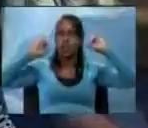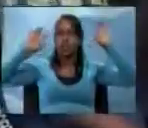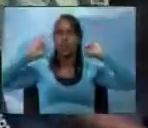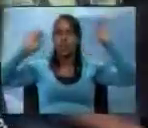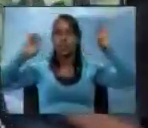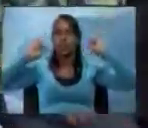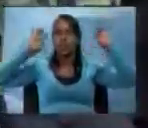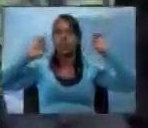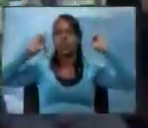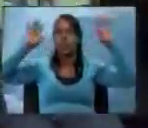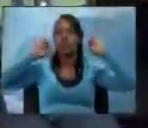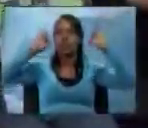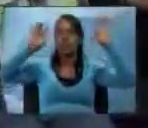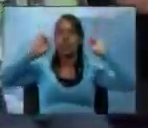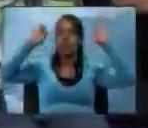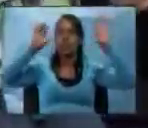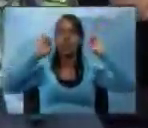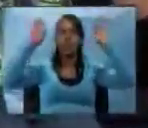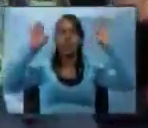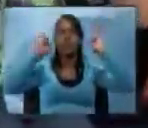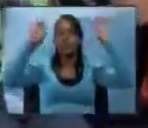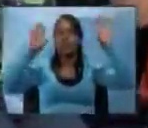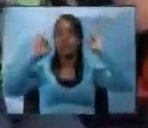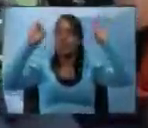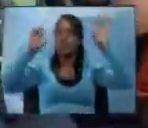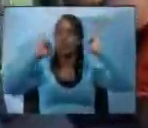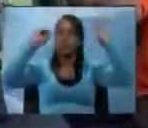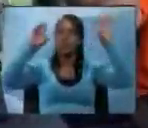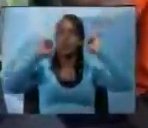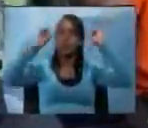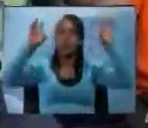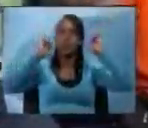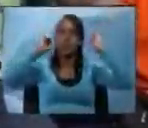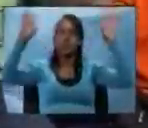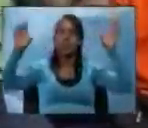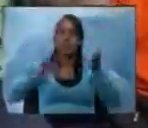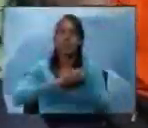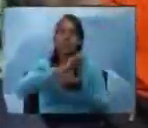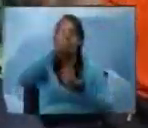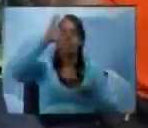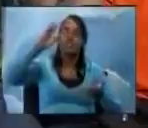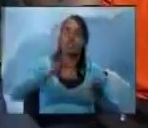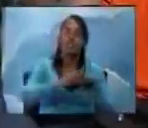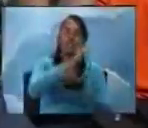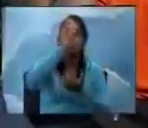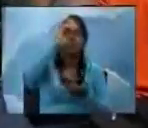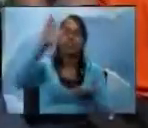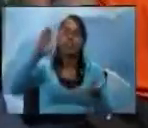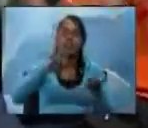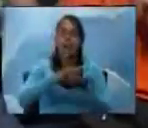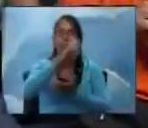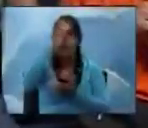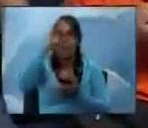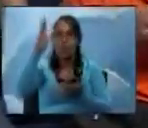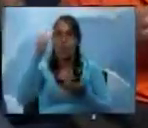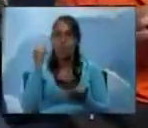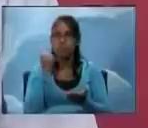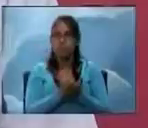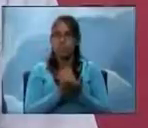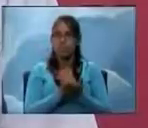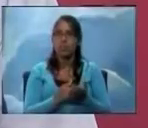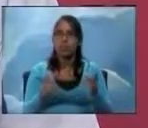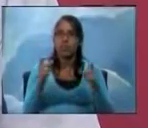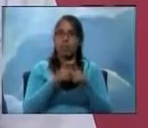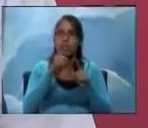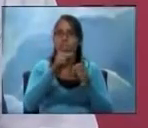¡Gloria a Dios! ¡Gloria a Dios! ¡Gloria a Dios! ¡Gloria a Dios! ¡Gloria a Dios! ¡Gloria a Dios! La palabra